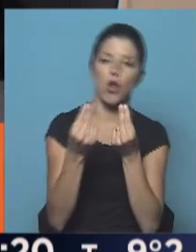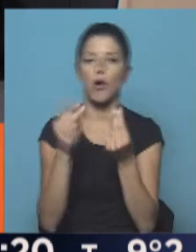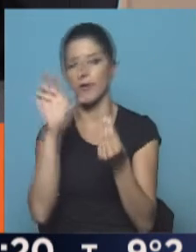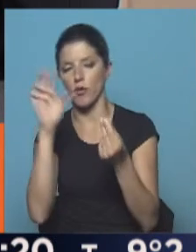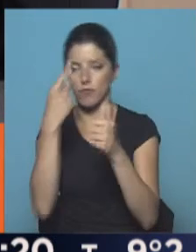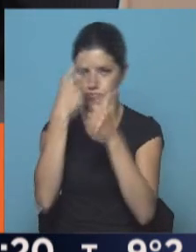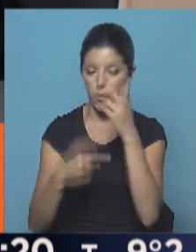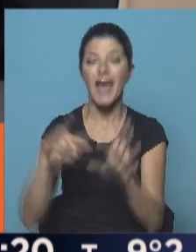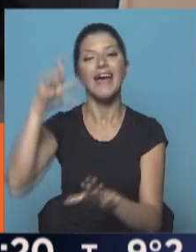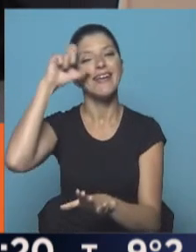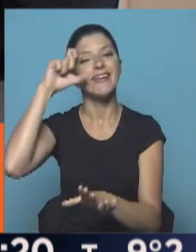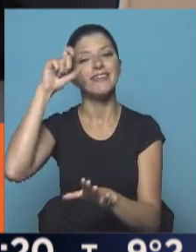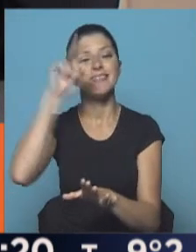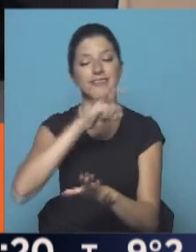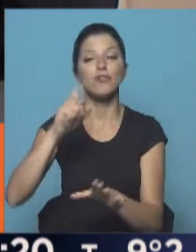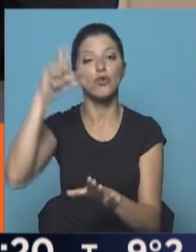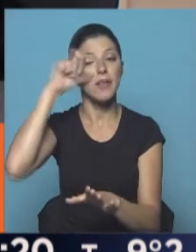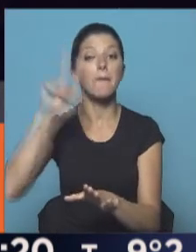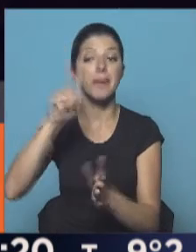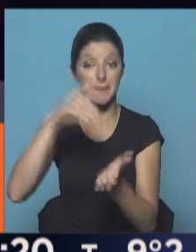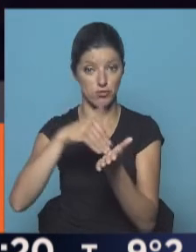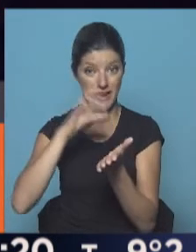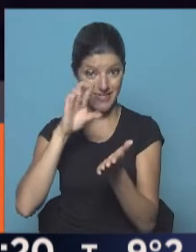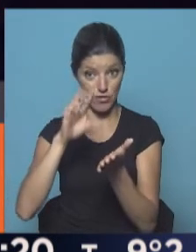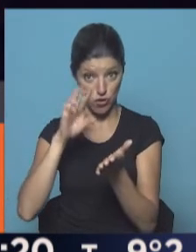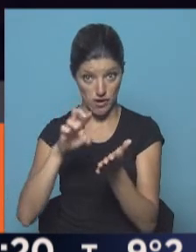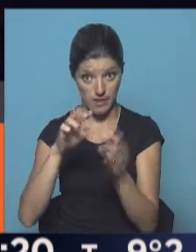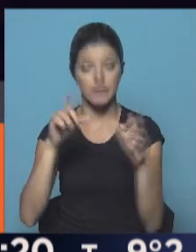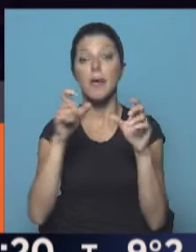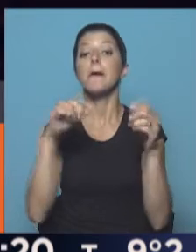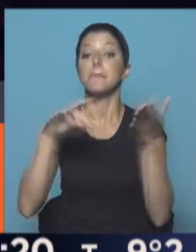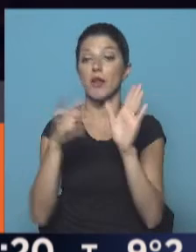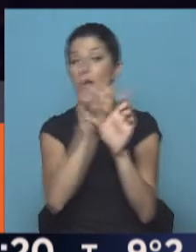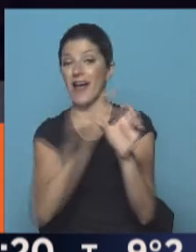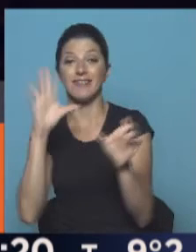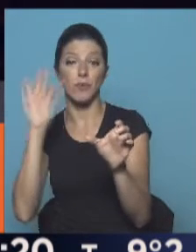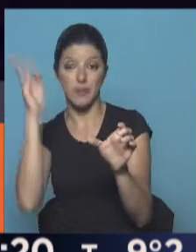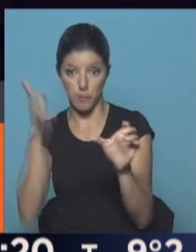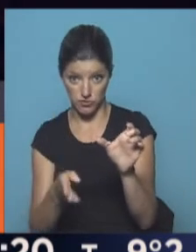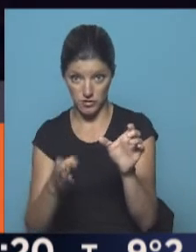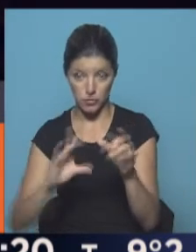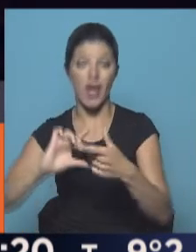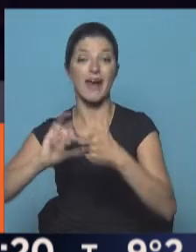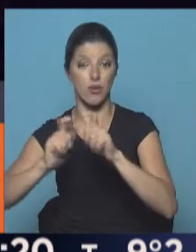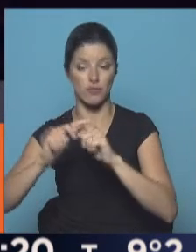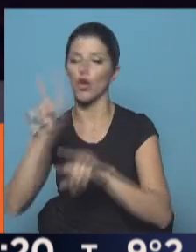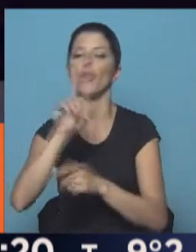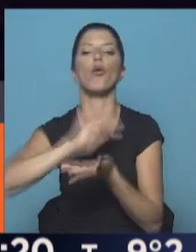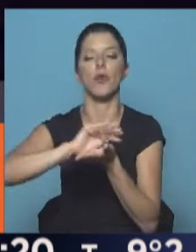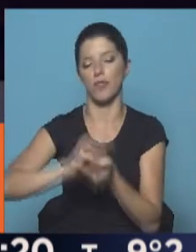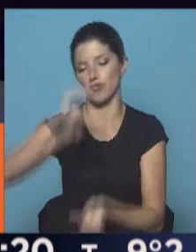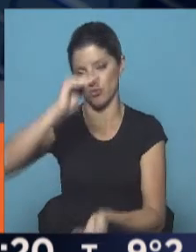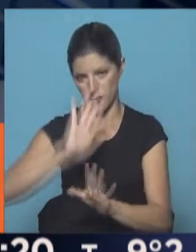de 110.000 millones de dólares. Pero la mitad es renovación de capital, o sea, no es incremento de deuda.